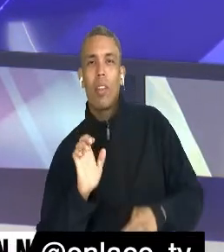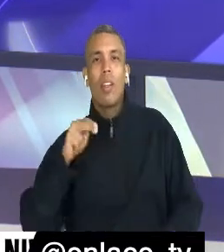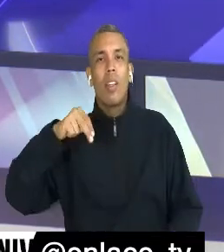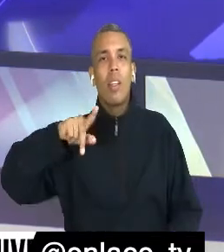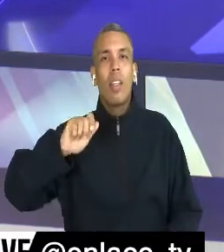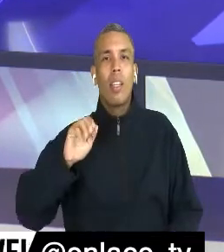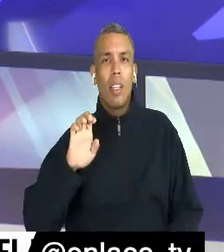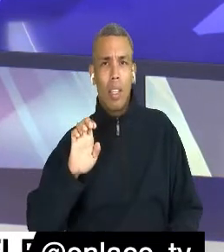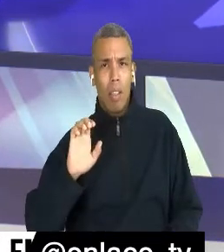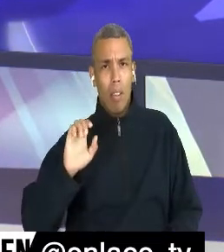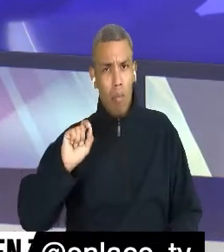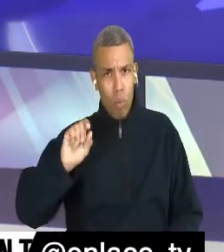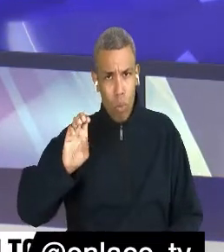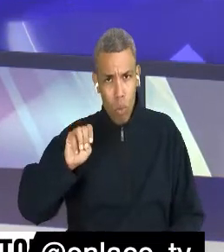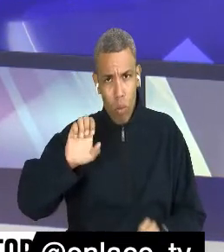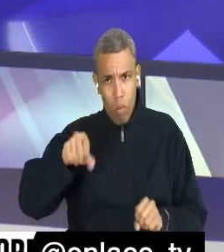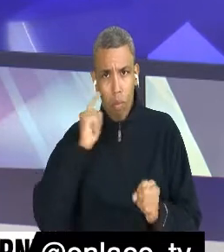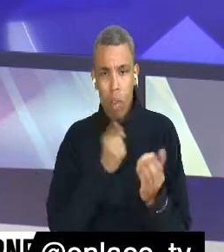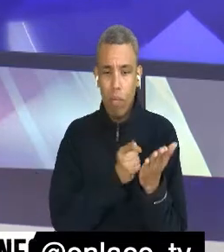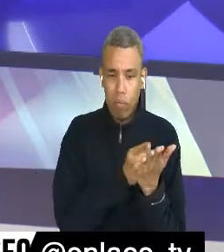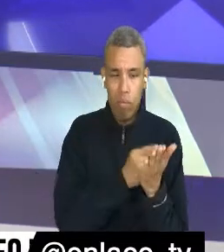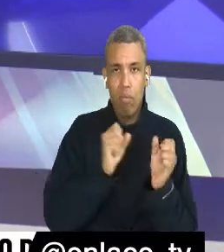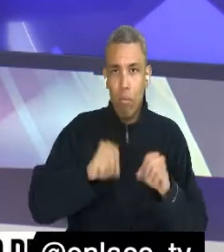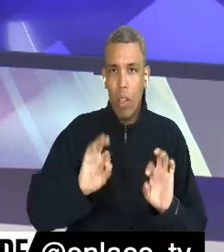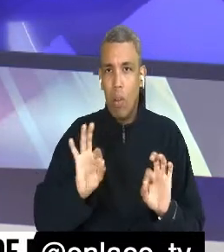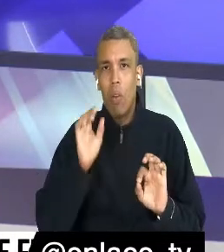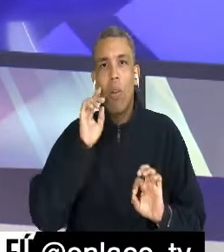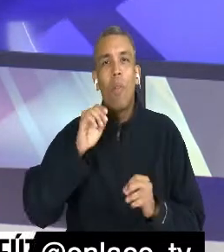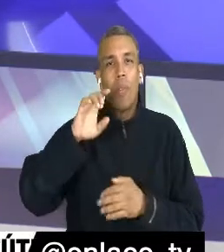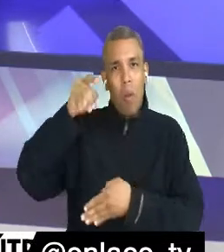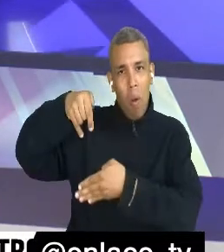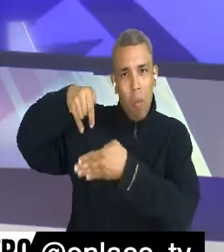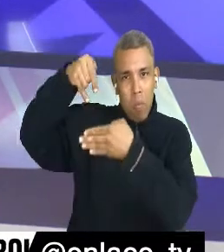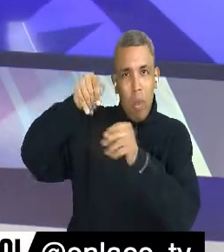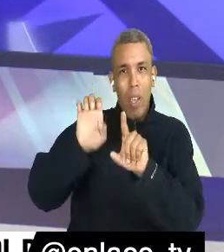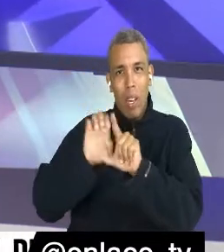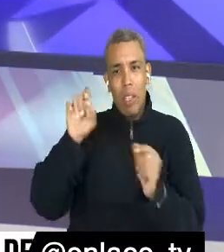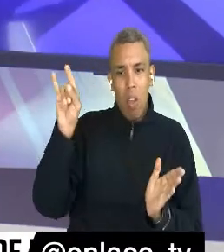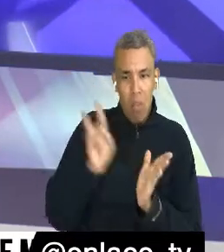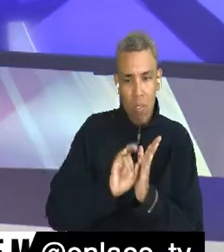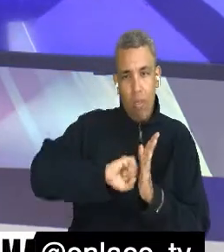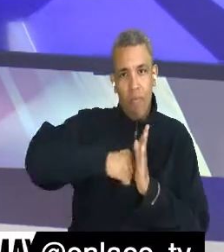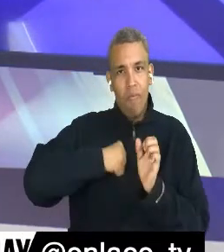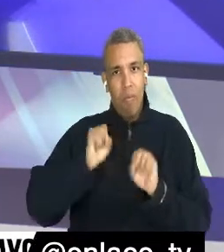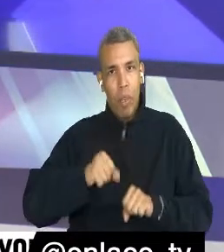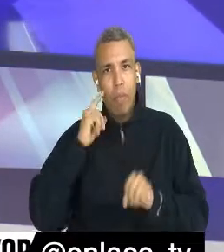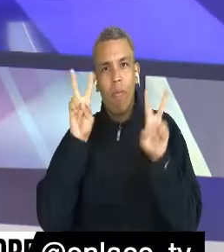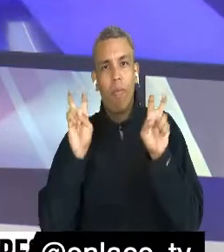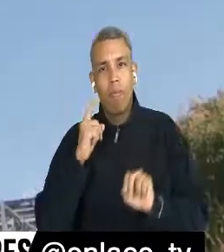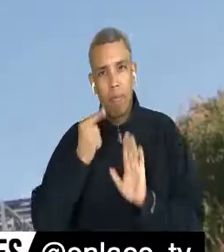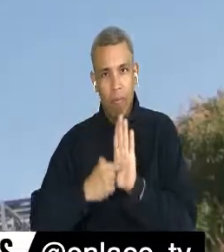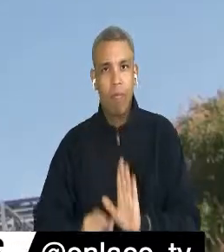www.enlacetelevisión.com y en los diferentes dispositivos móviles pueden descargar la aplicación de Enlace Televisión. Aquí están los titulares de la presente